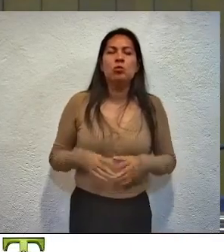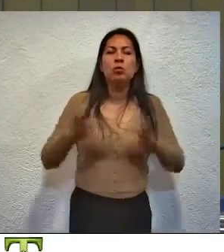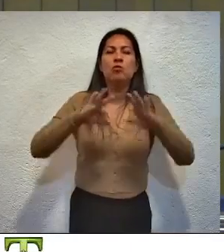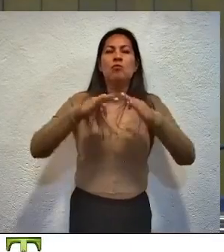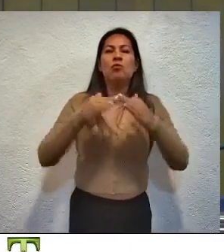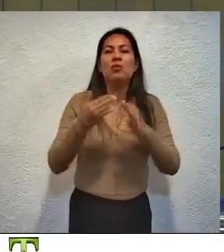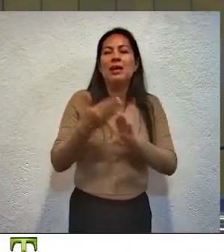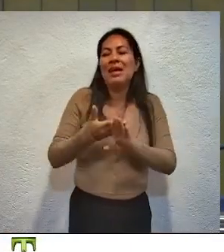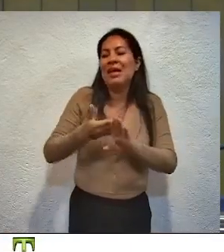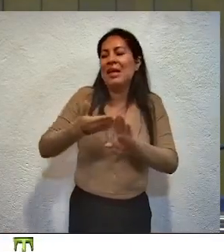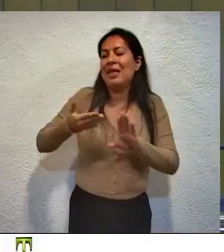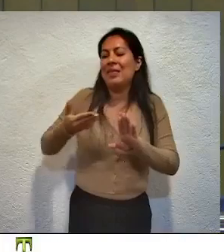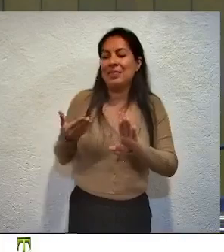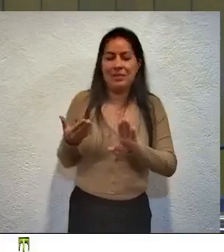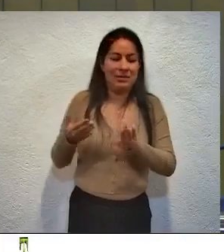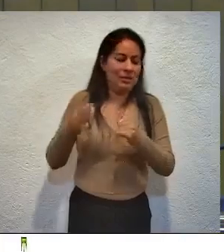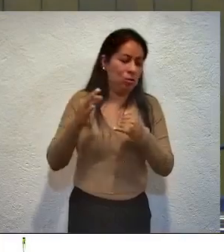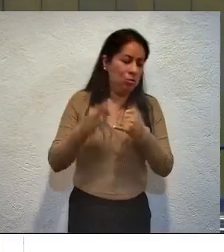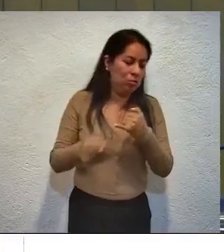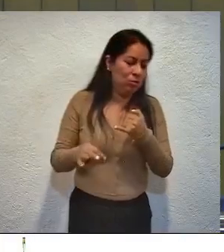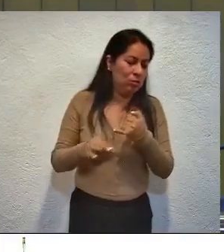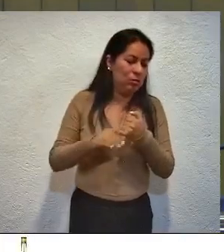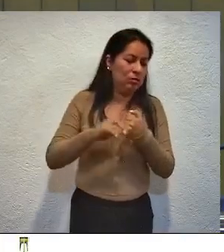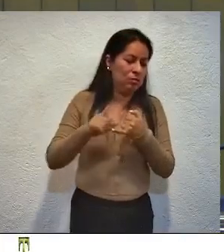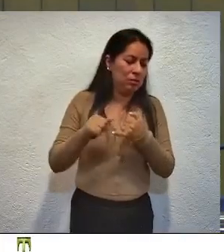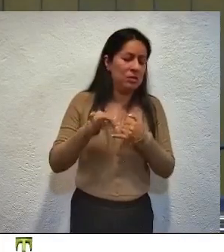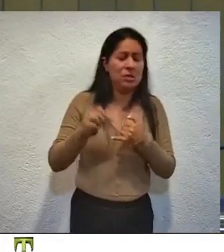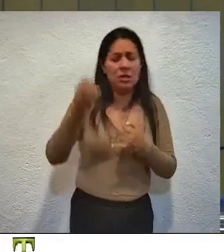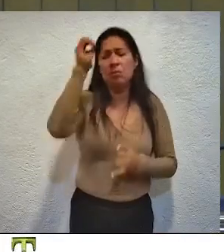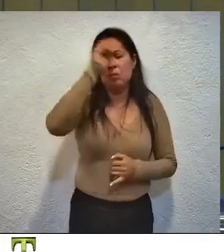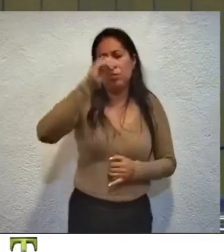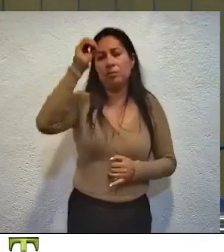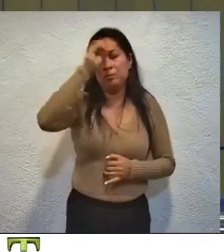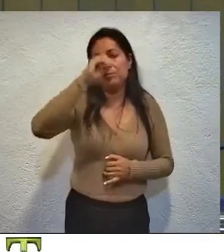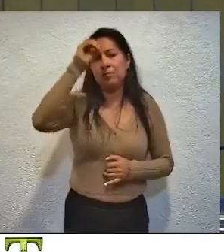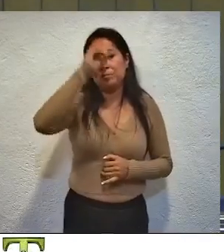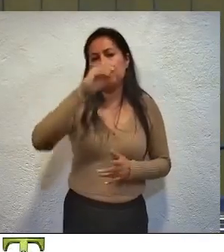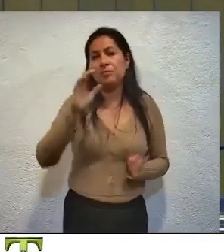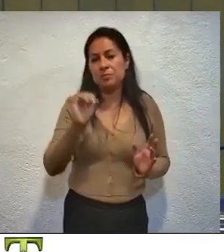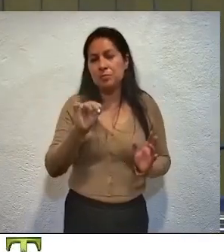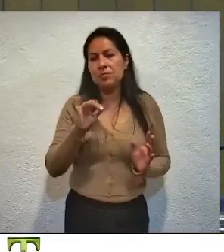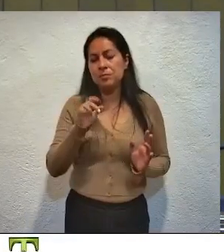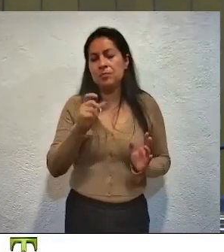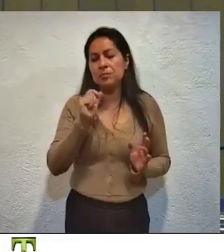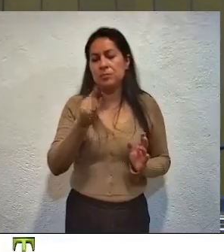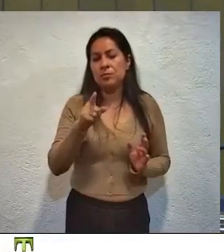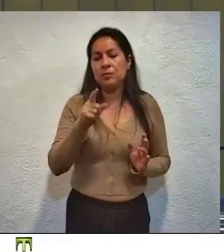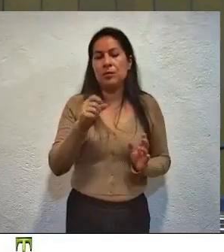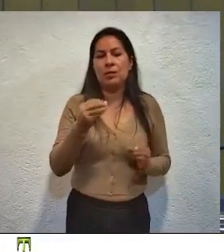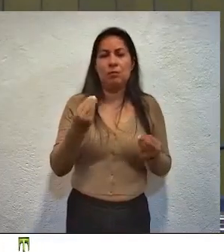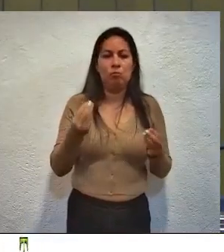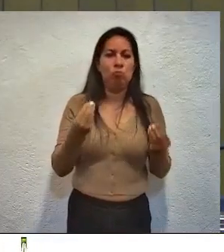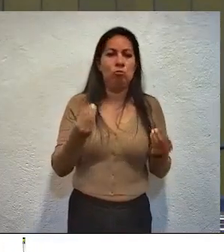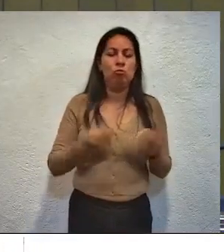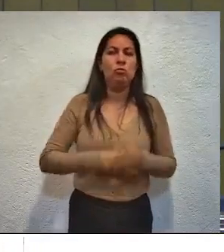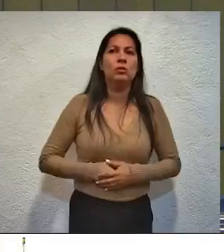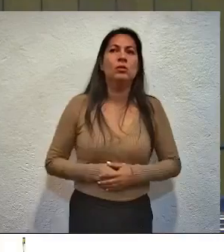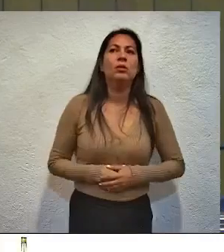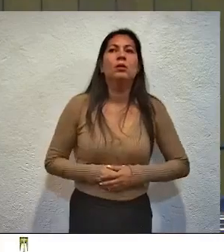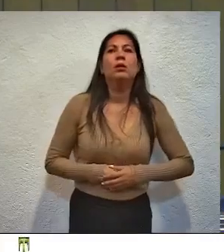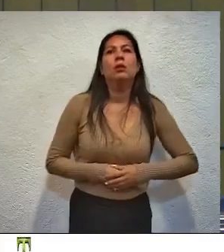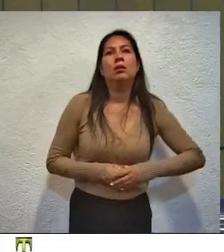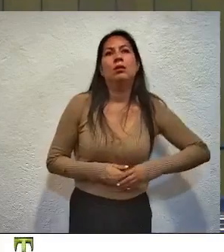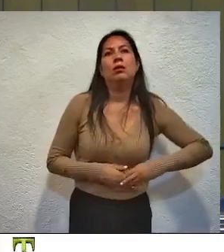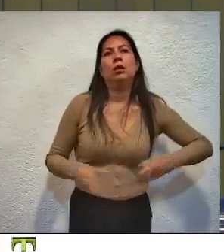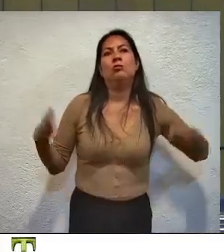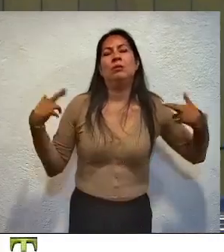cuestión preliminar. Al final de cuentas, sí es una opinión desde luego, la mayoría de